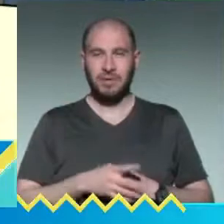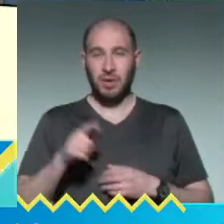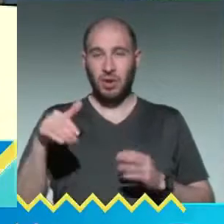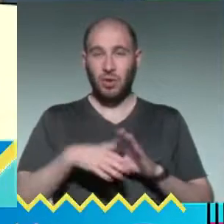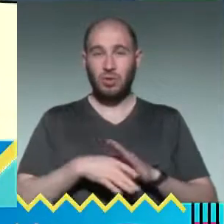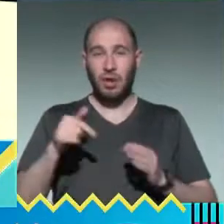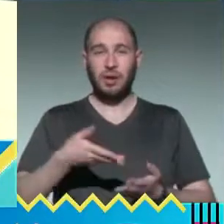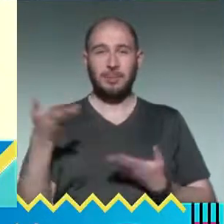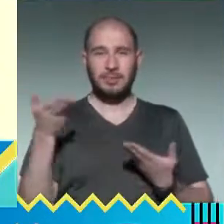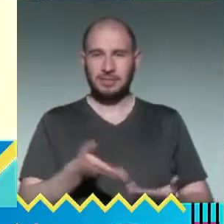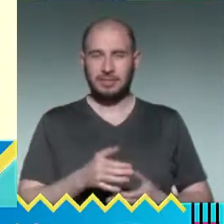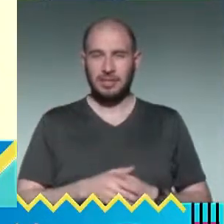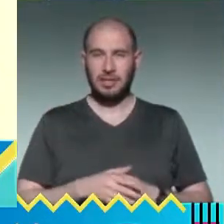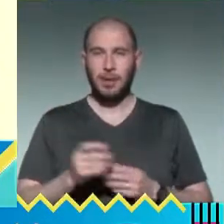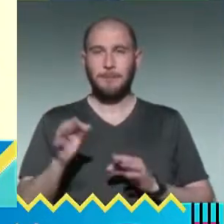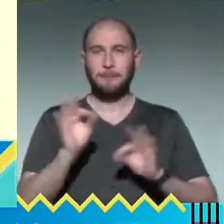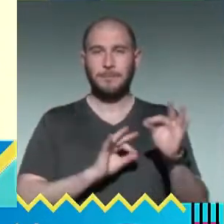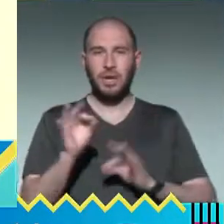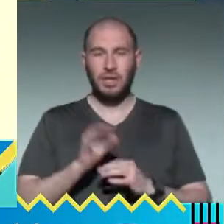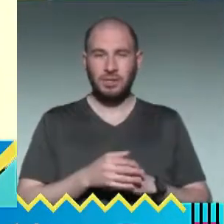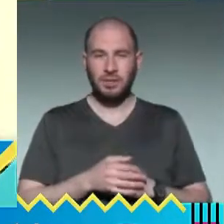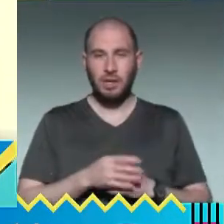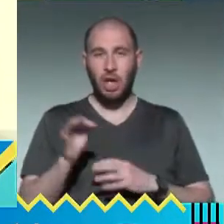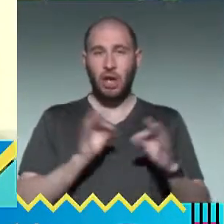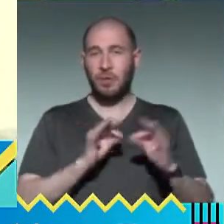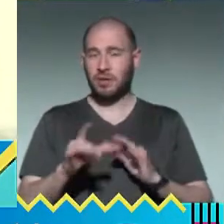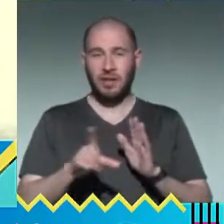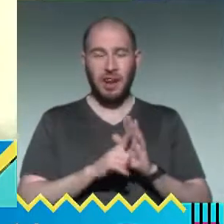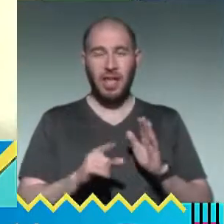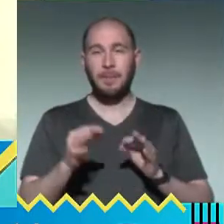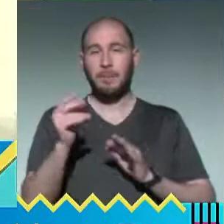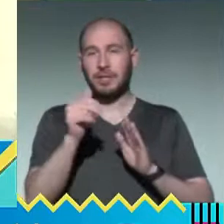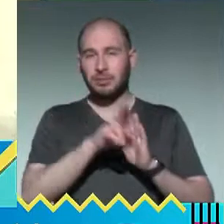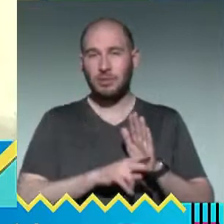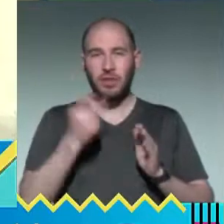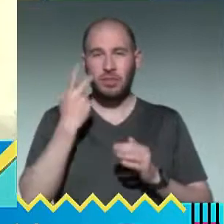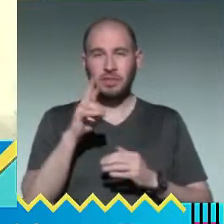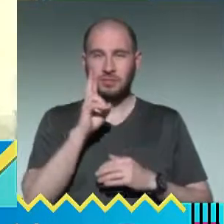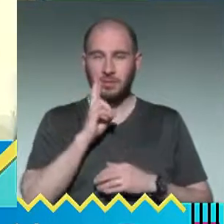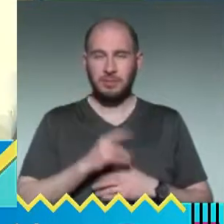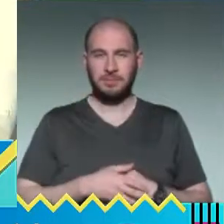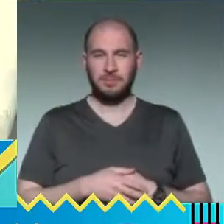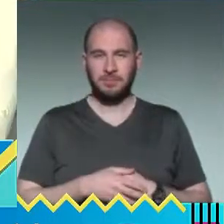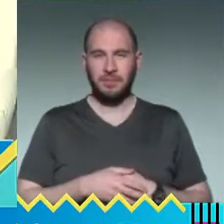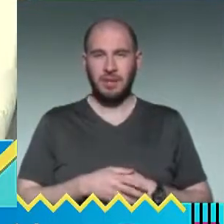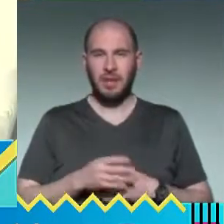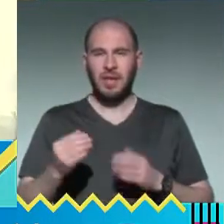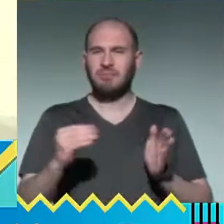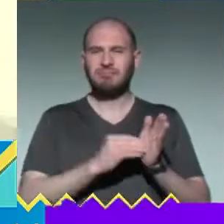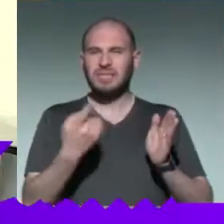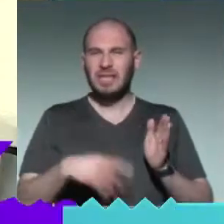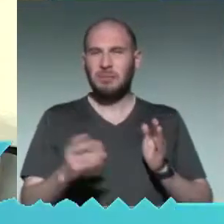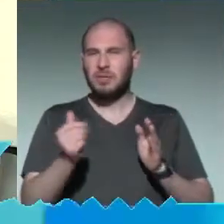justamente se ha presentado un proyecto el proyecto de ley, ¿sí?, del presupuesto 2019. ¿Qué prevé